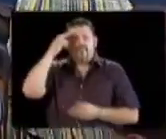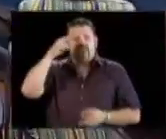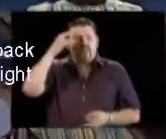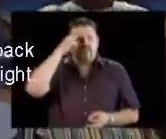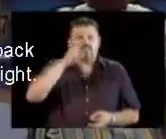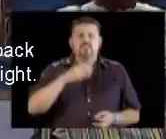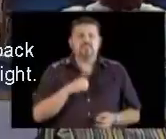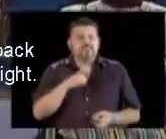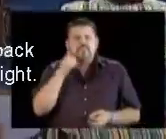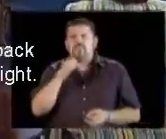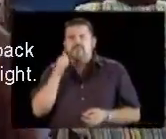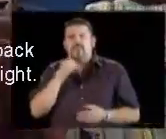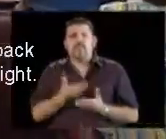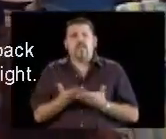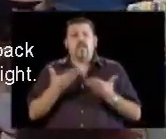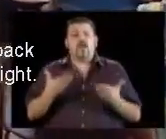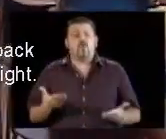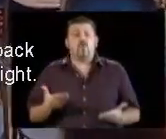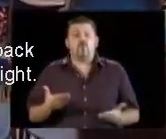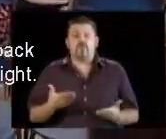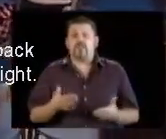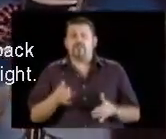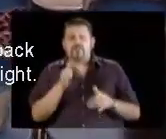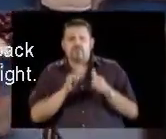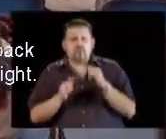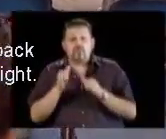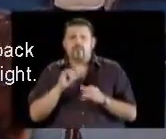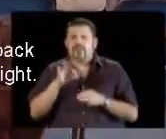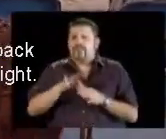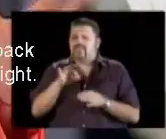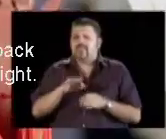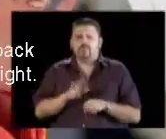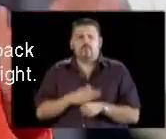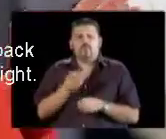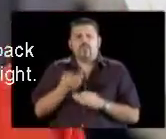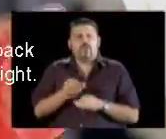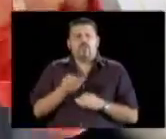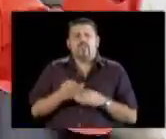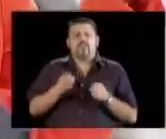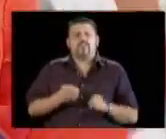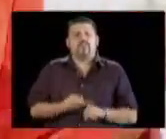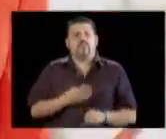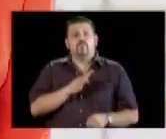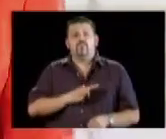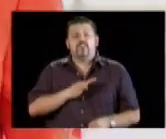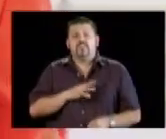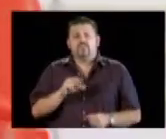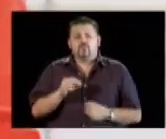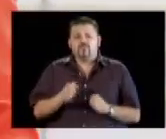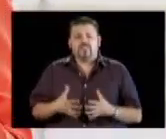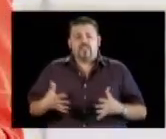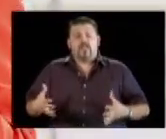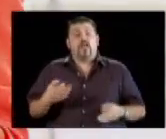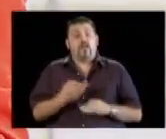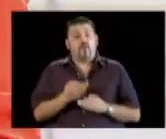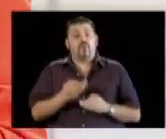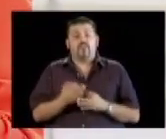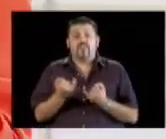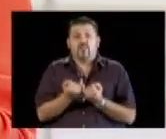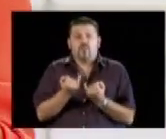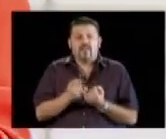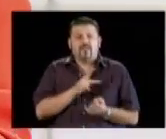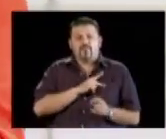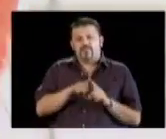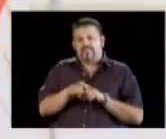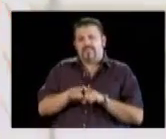siempre de sobrepeso. Ahora se toma el té de maracuyá y regresa y está feliz porque no ha engordado. Algunas de mis hermanas están probando el producto